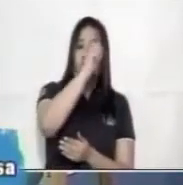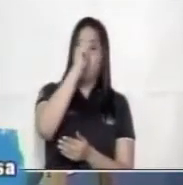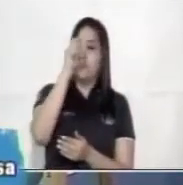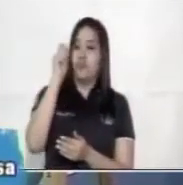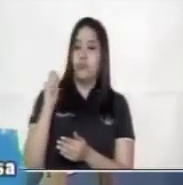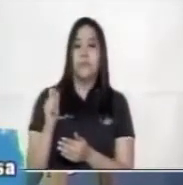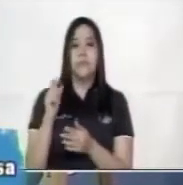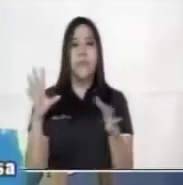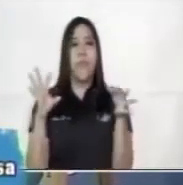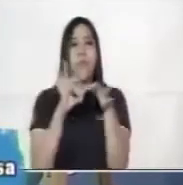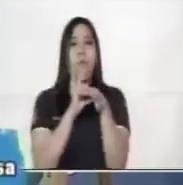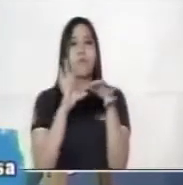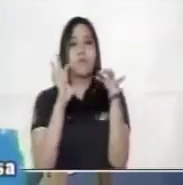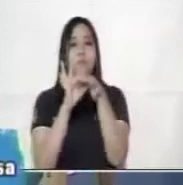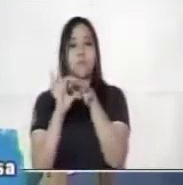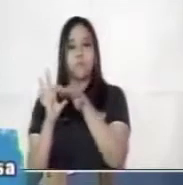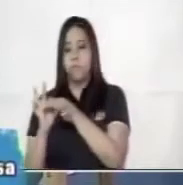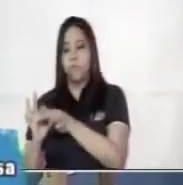puntos.